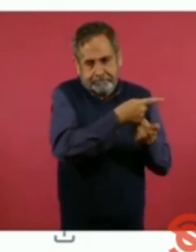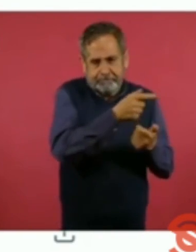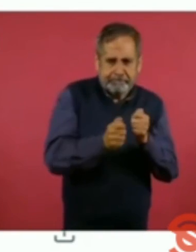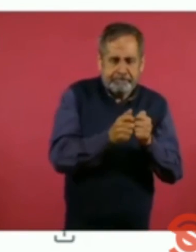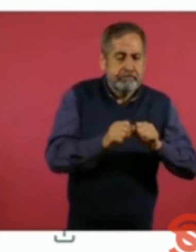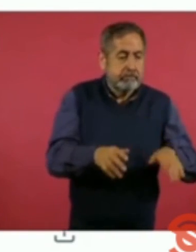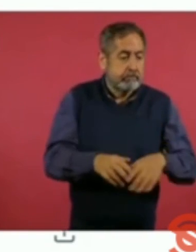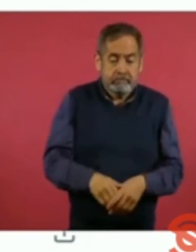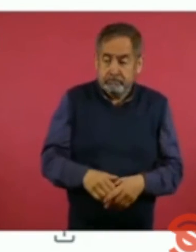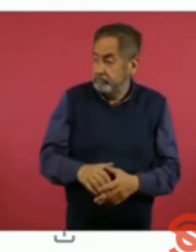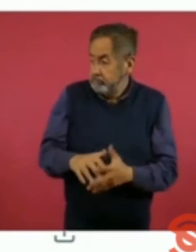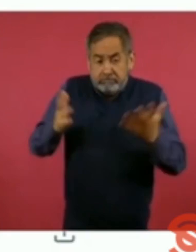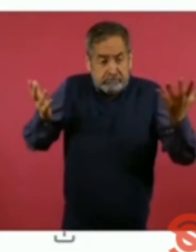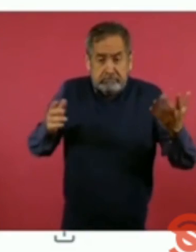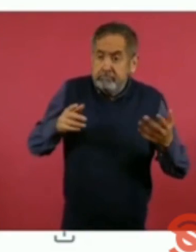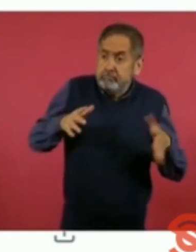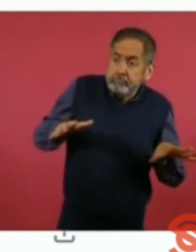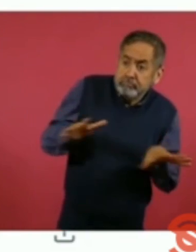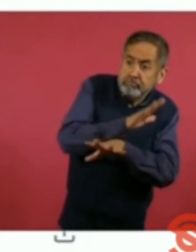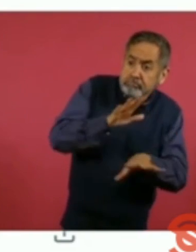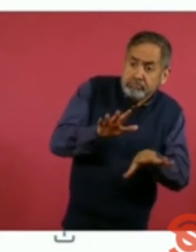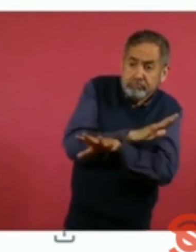Esto fue después de la aprobación